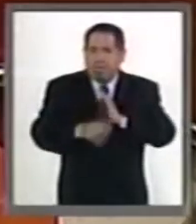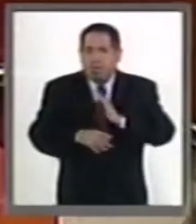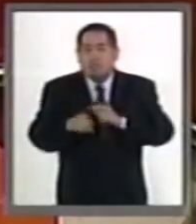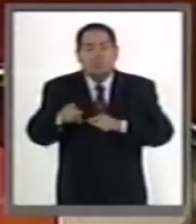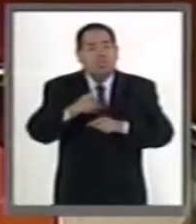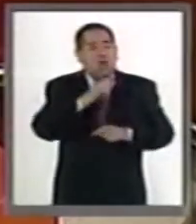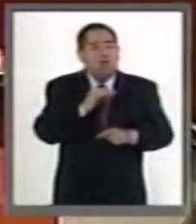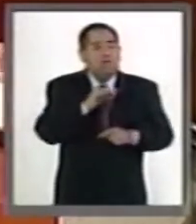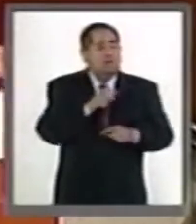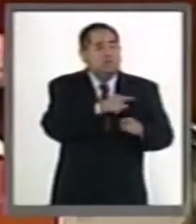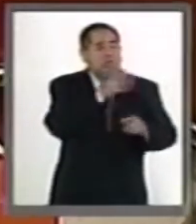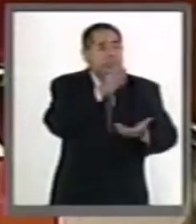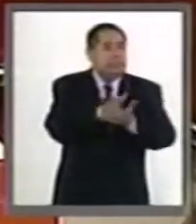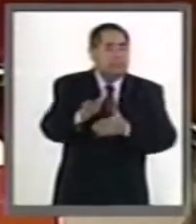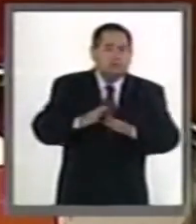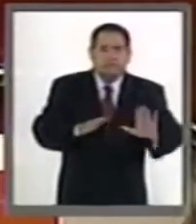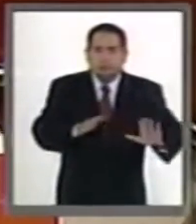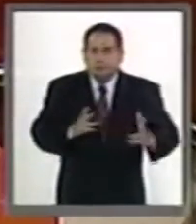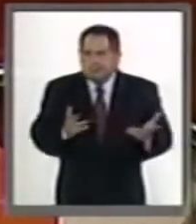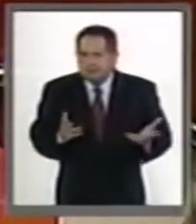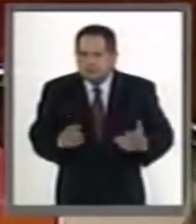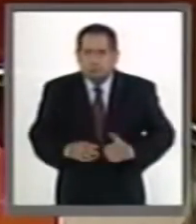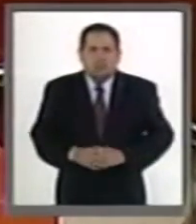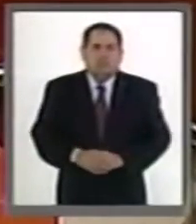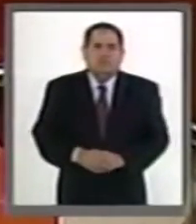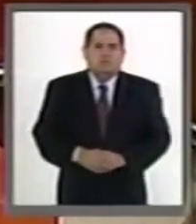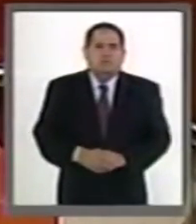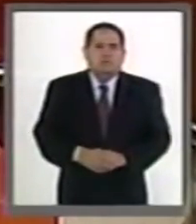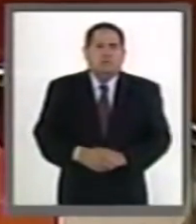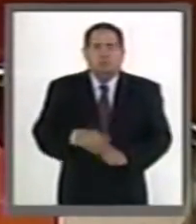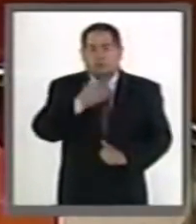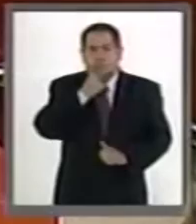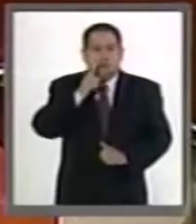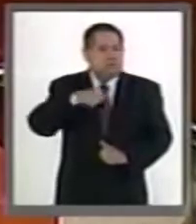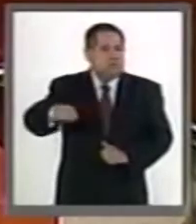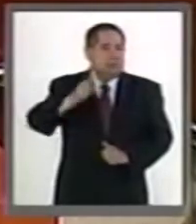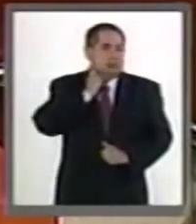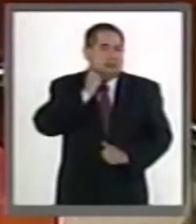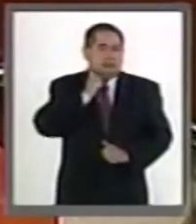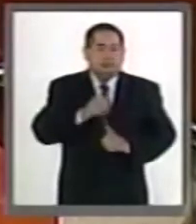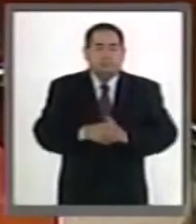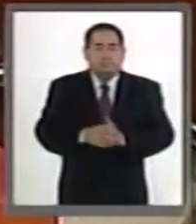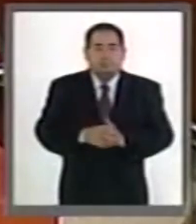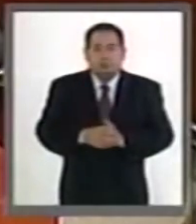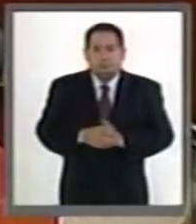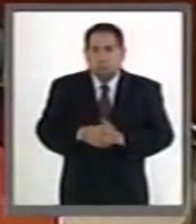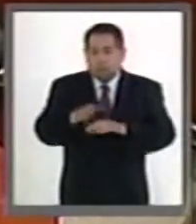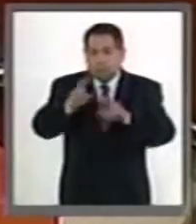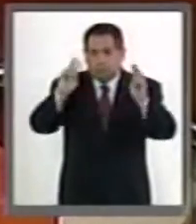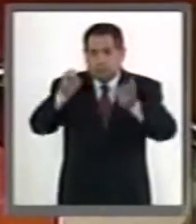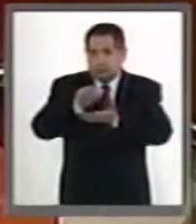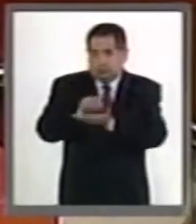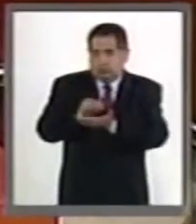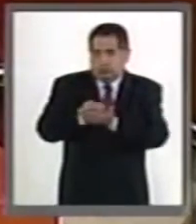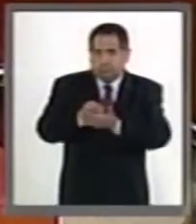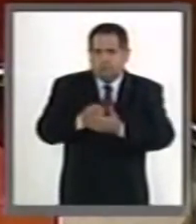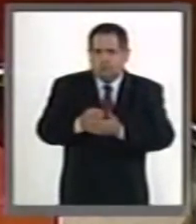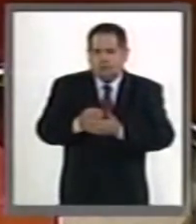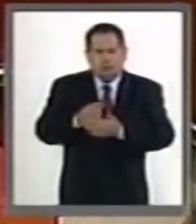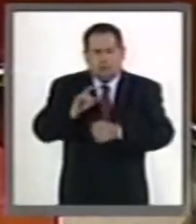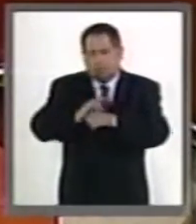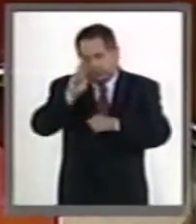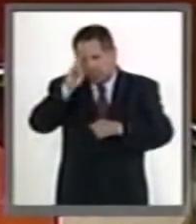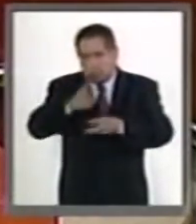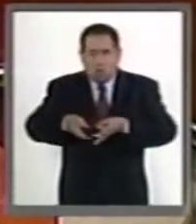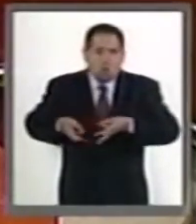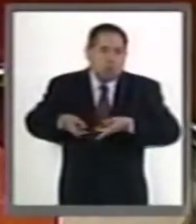a la COFECE en este tema. Señoras y señores senadores, en economía no hay simulación más grande que